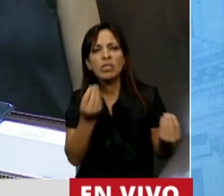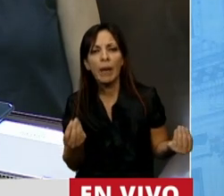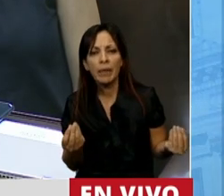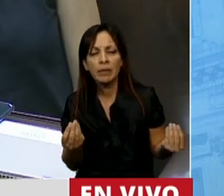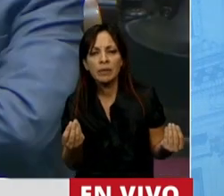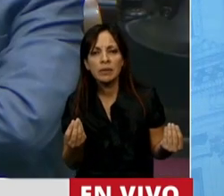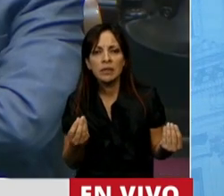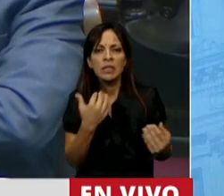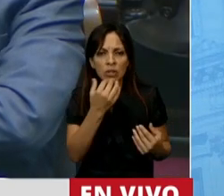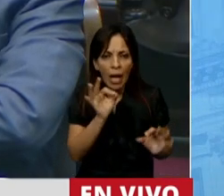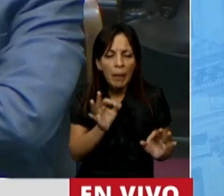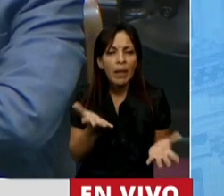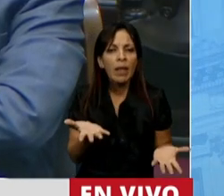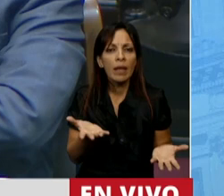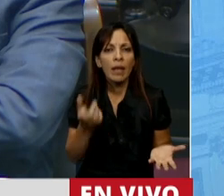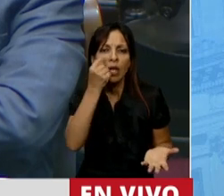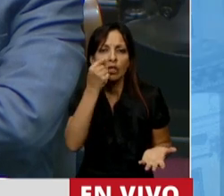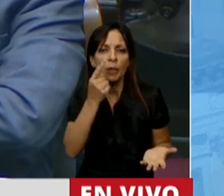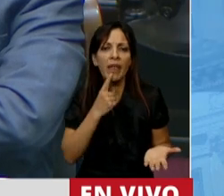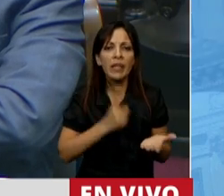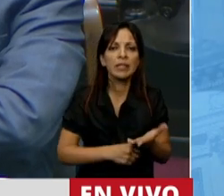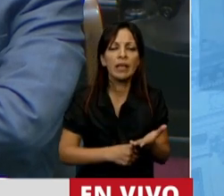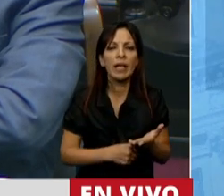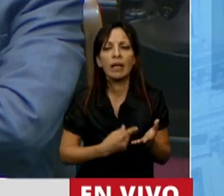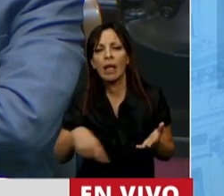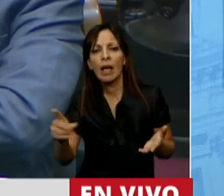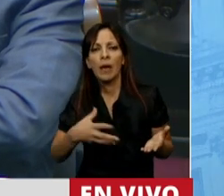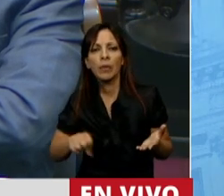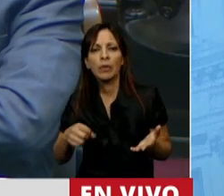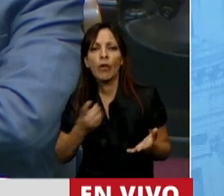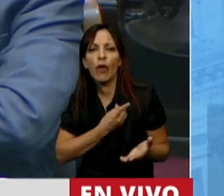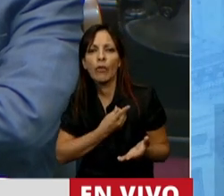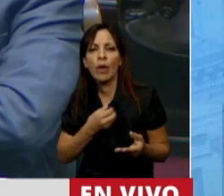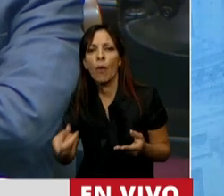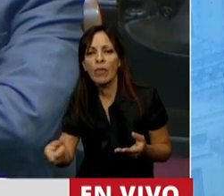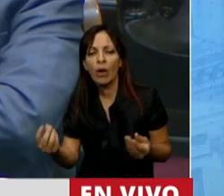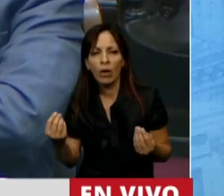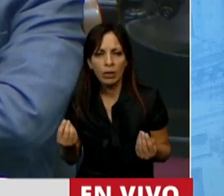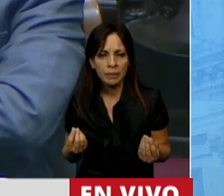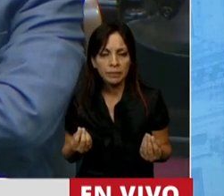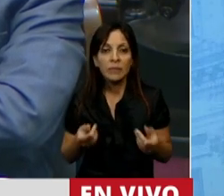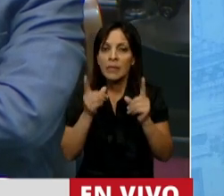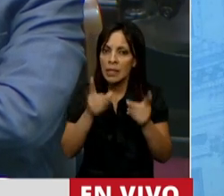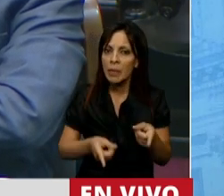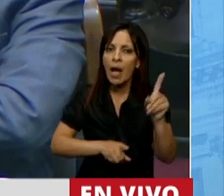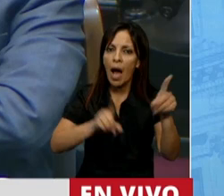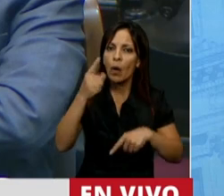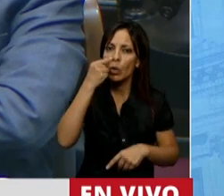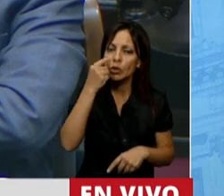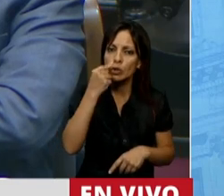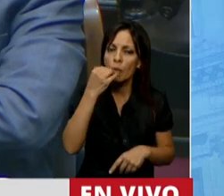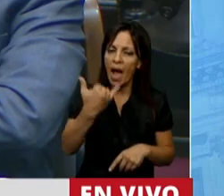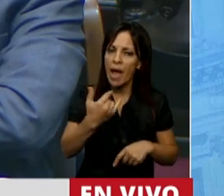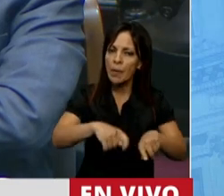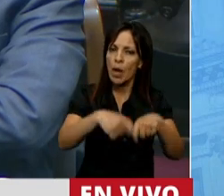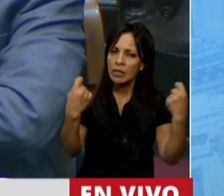son los varones en esas relaciones los que toman la decisión de cuándo, cómo y dónde? o incluso que hay varones que terminan violando a